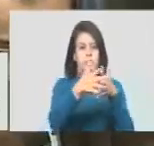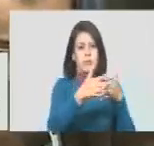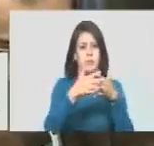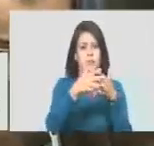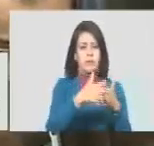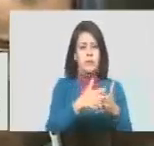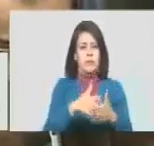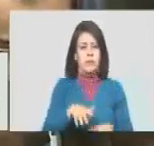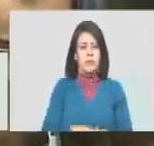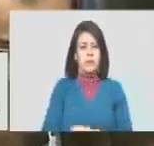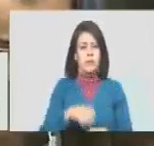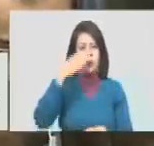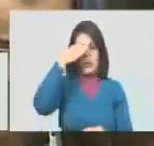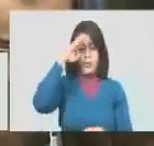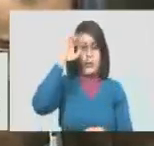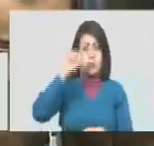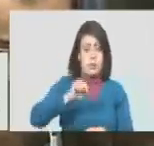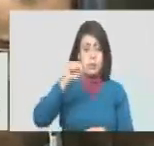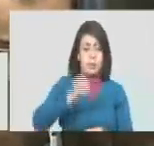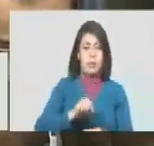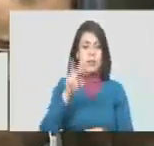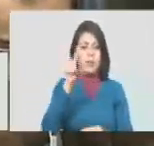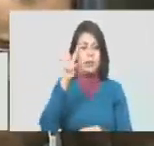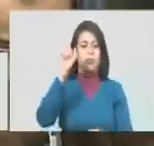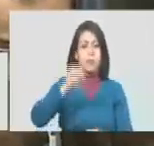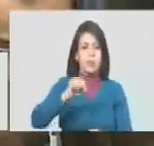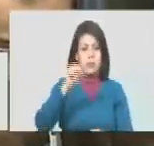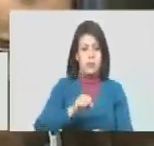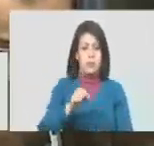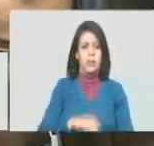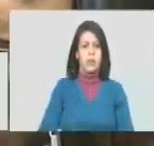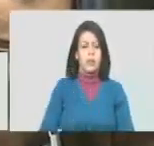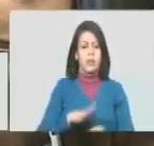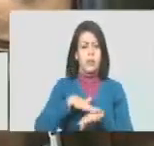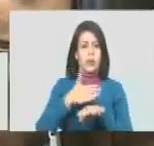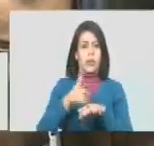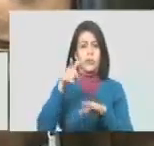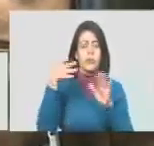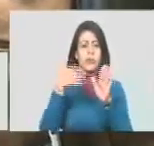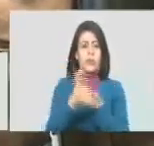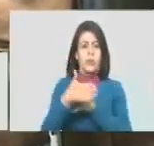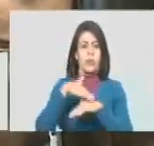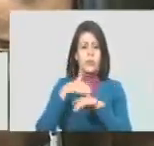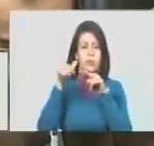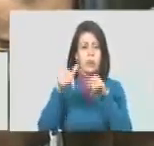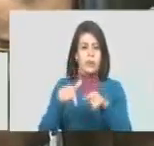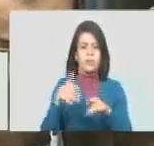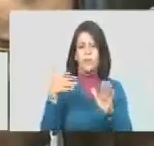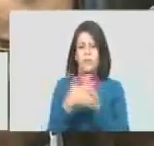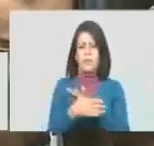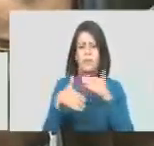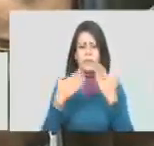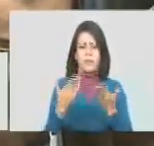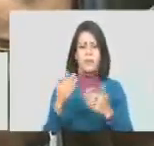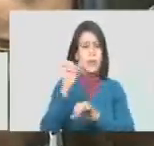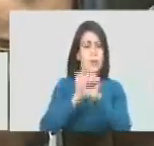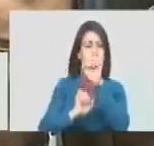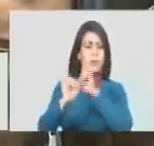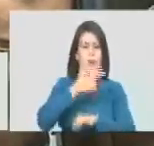no, Cuba sí y Venezuela sí, porque de eso se trata. Se trata de